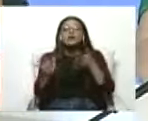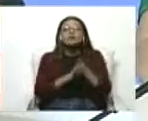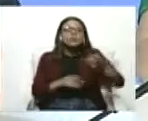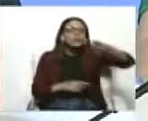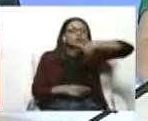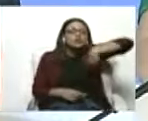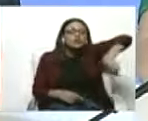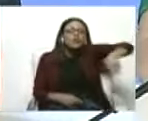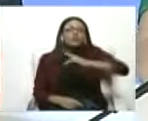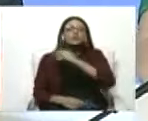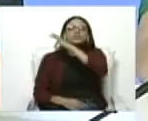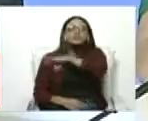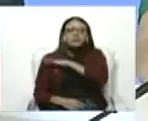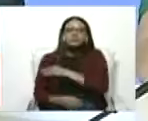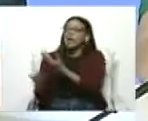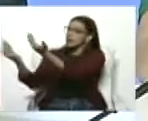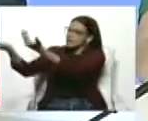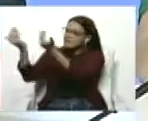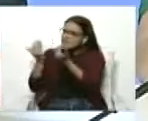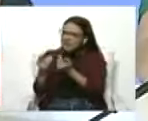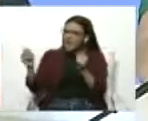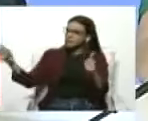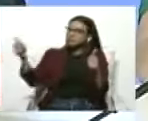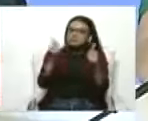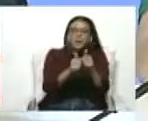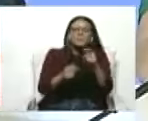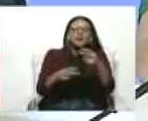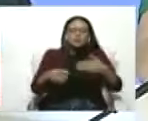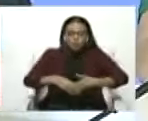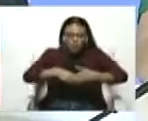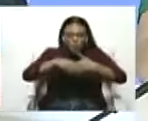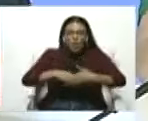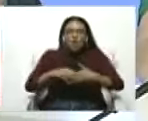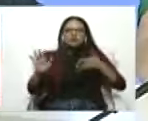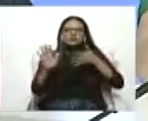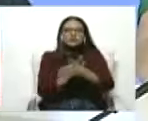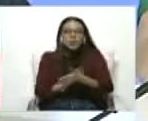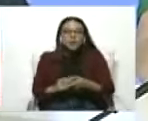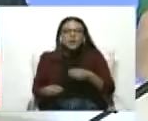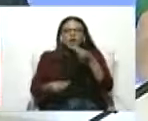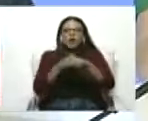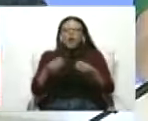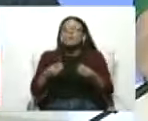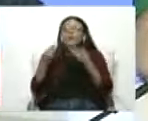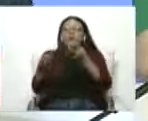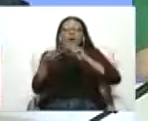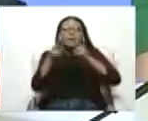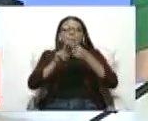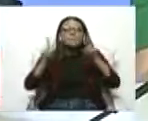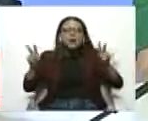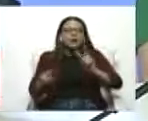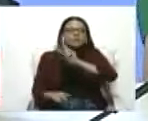Véngase para acá, que aquí está la mayor garantía de paz y estabilidad de este país.